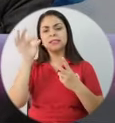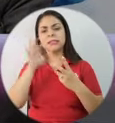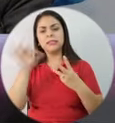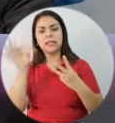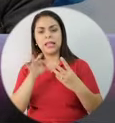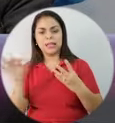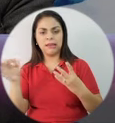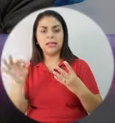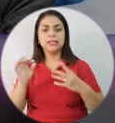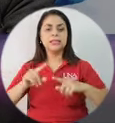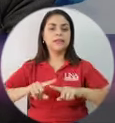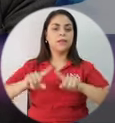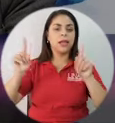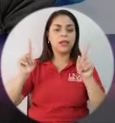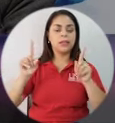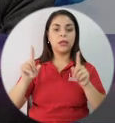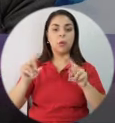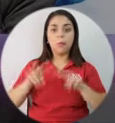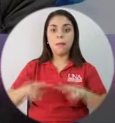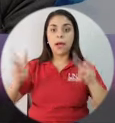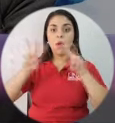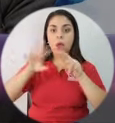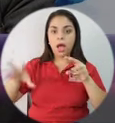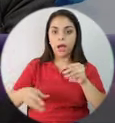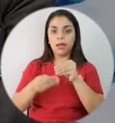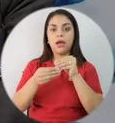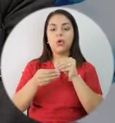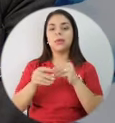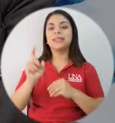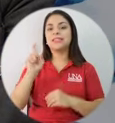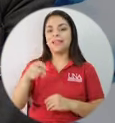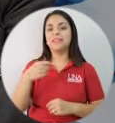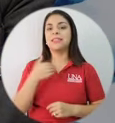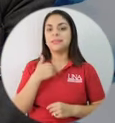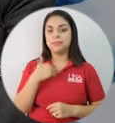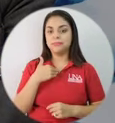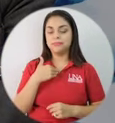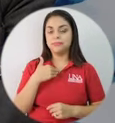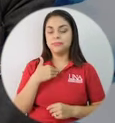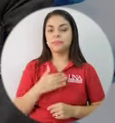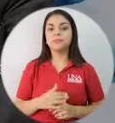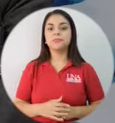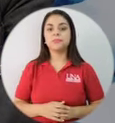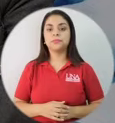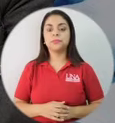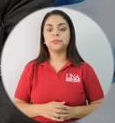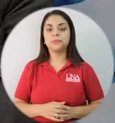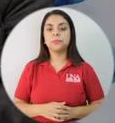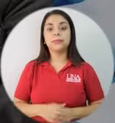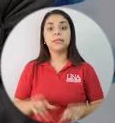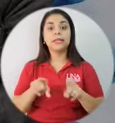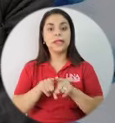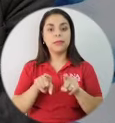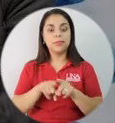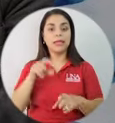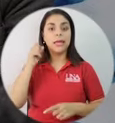alternativas diferenciadas de generar un valor agregado adicional pueden estar presentes.